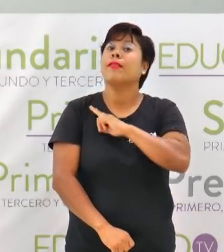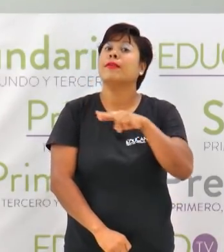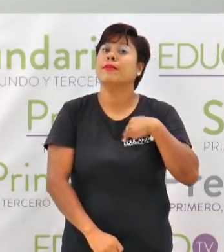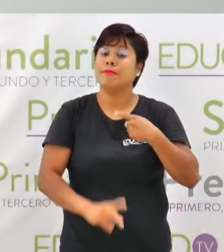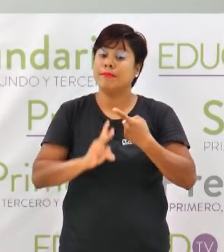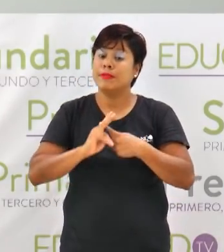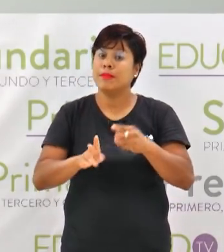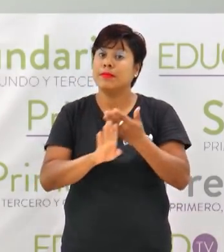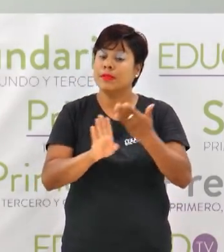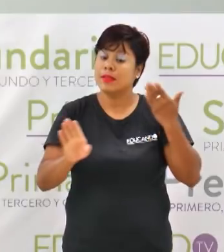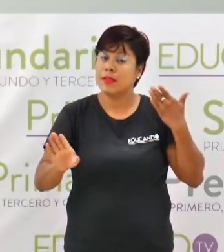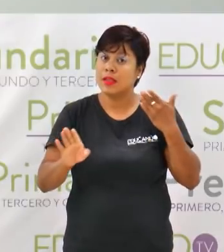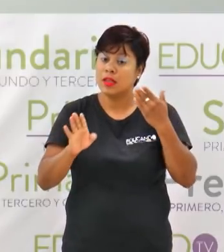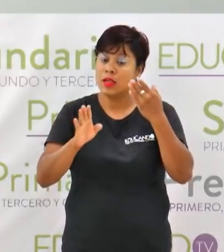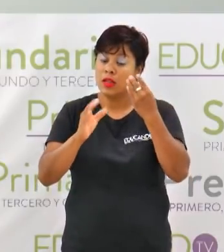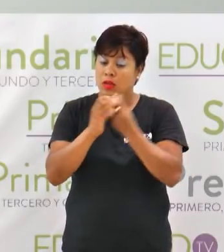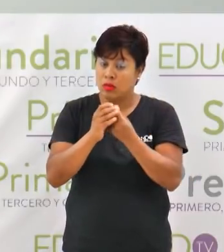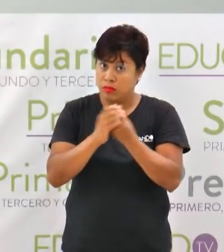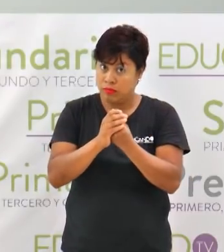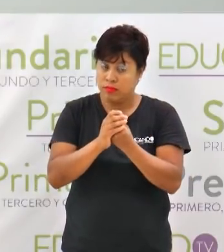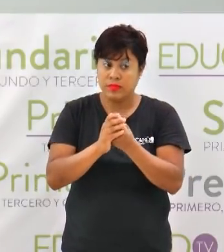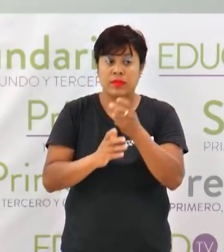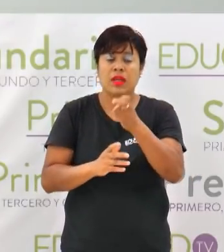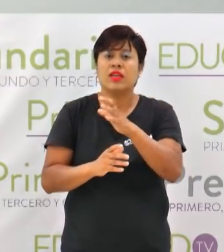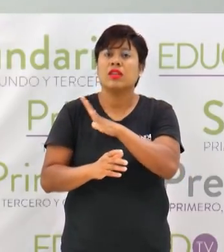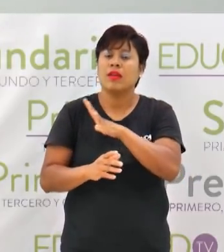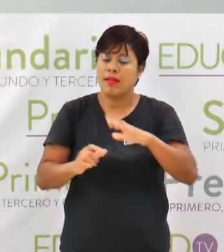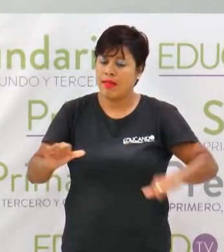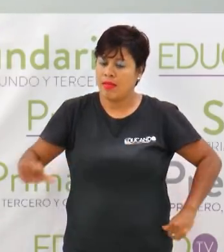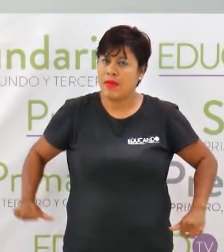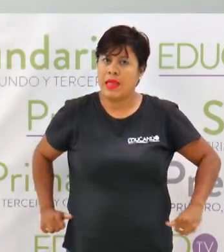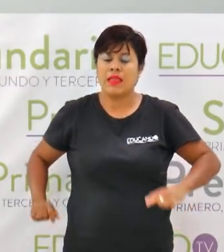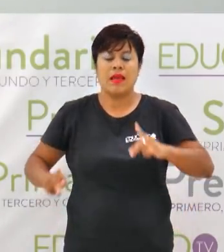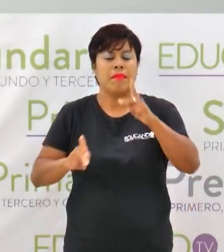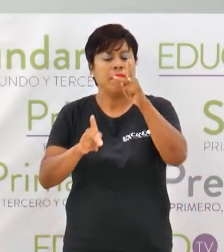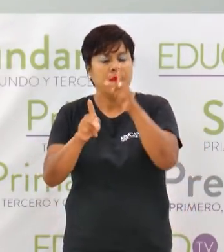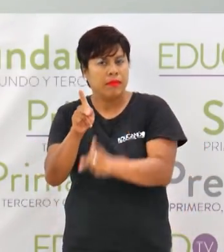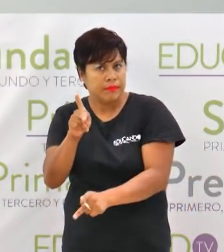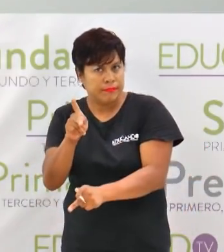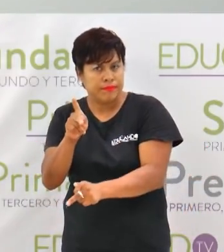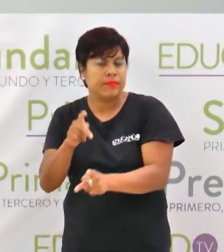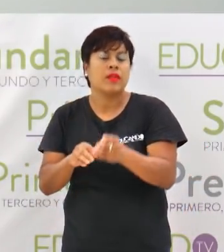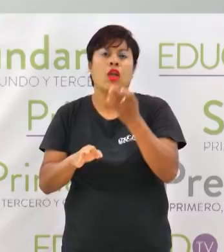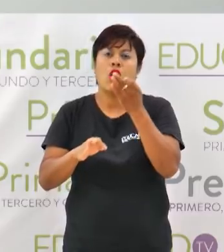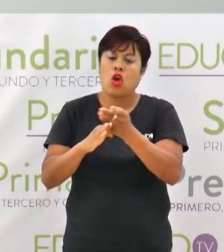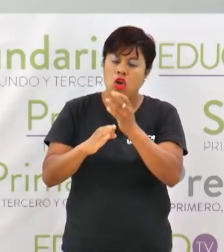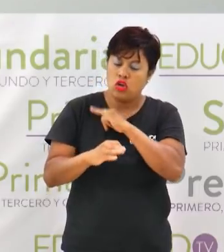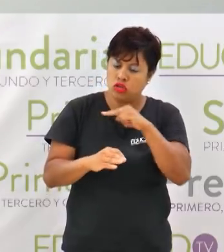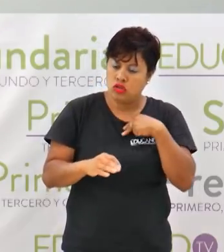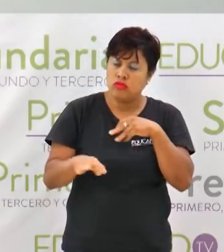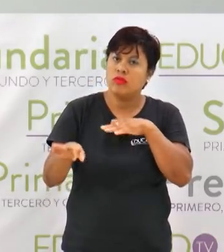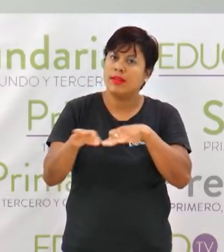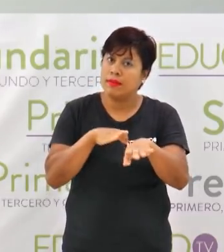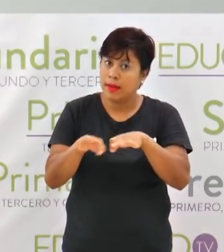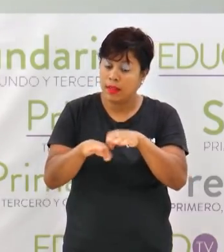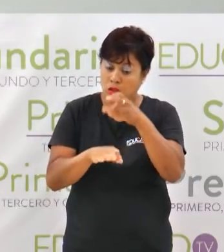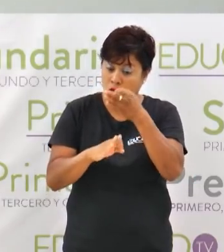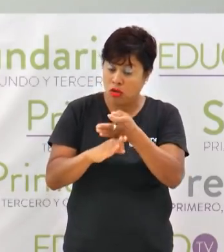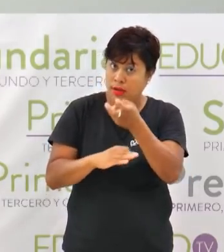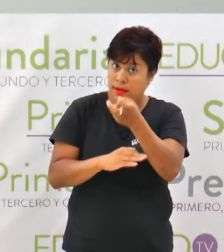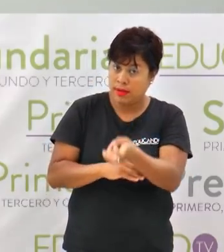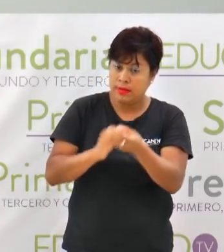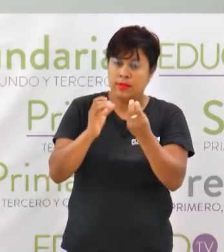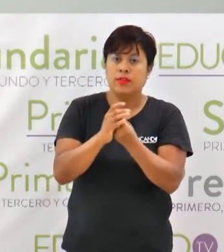Abarcamos en la sesión anterior un ejercicio que nos quedó todavía pendiente, el cual vamos a estar trabajando en